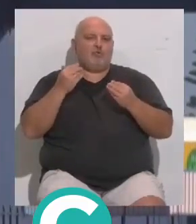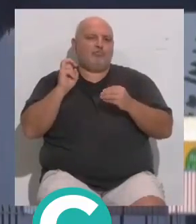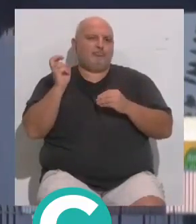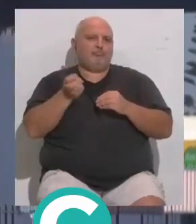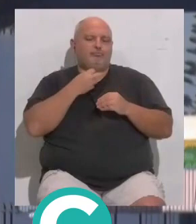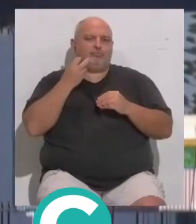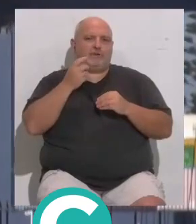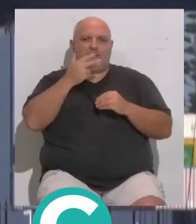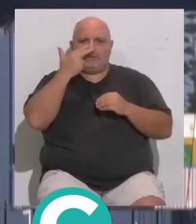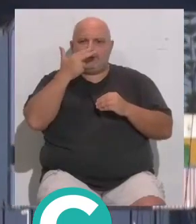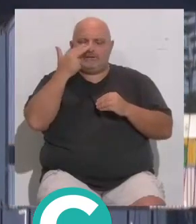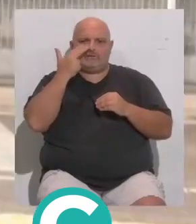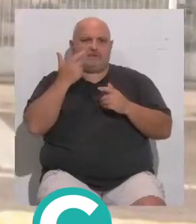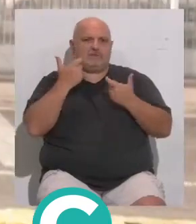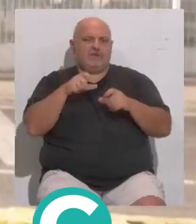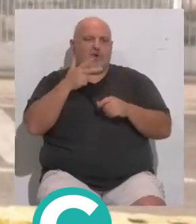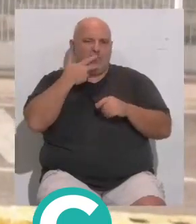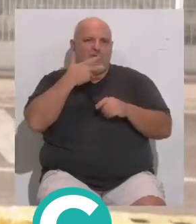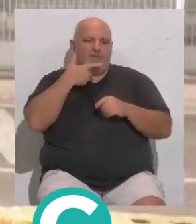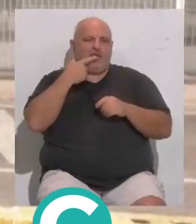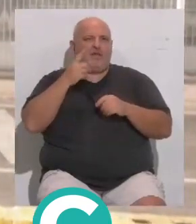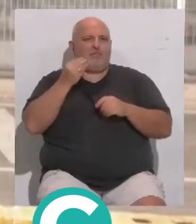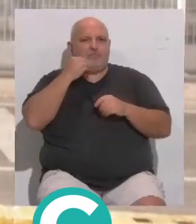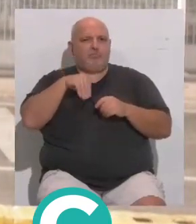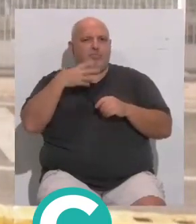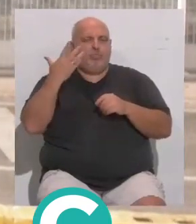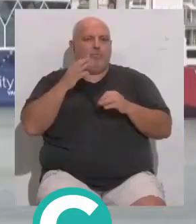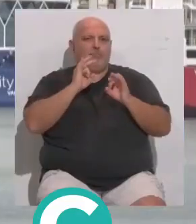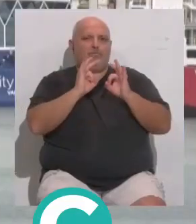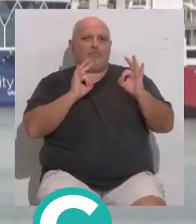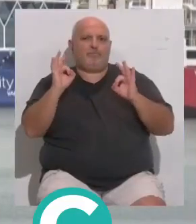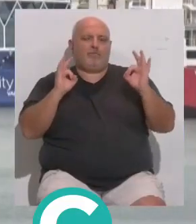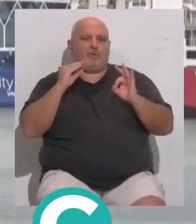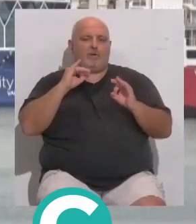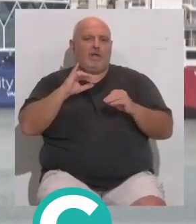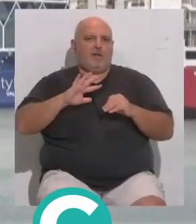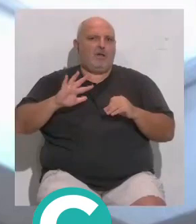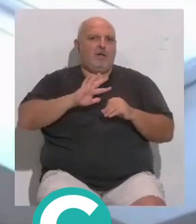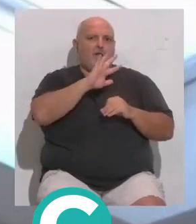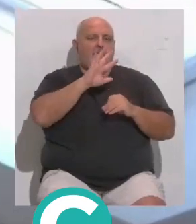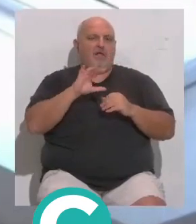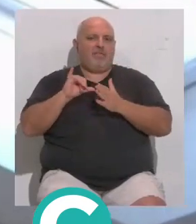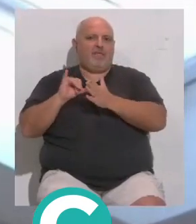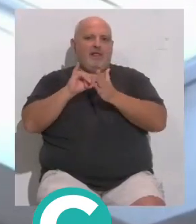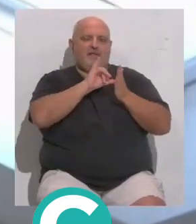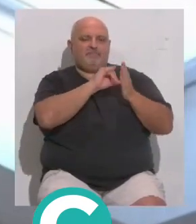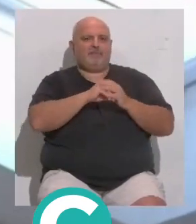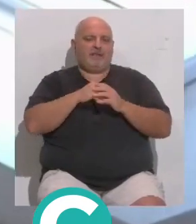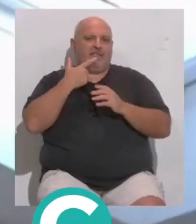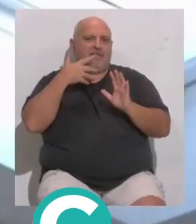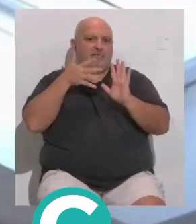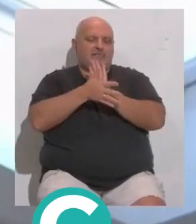un enorme interés que todos conocemos, pero además con excelentes puertos, bien dotados y próximos a los destinos turísticos, con lo